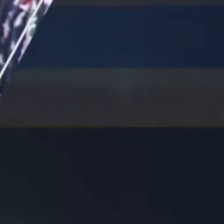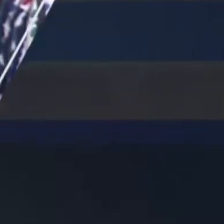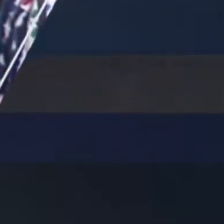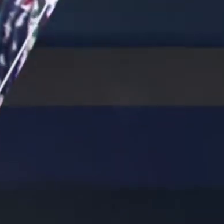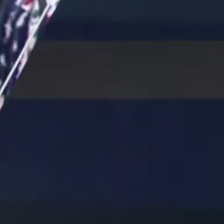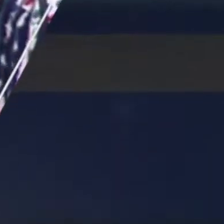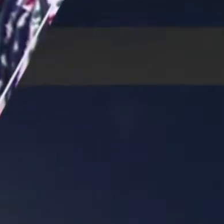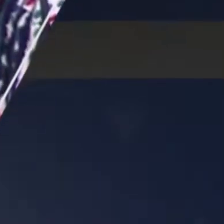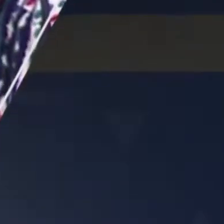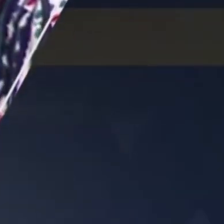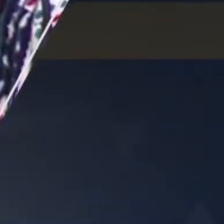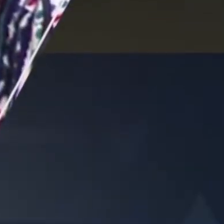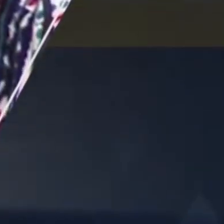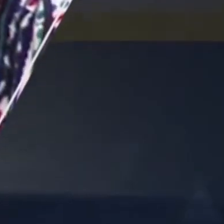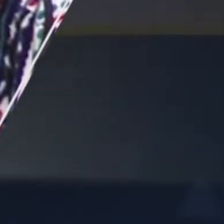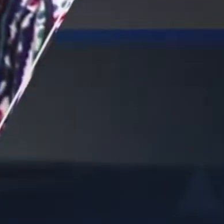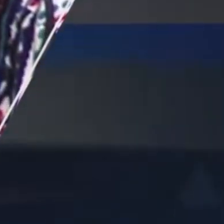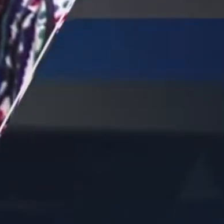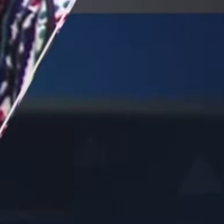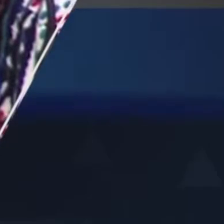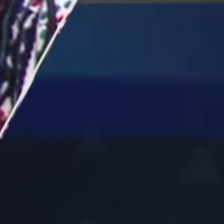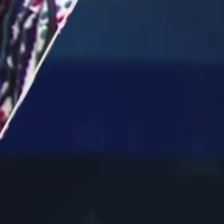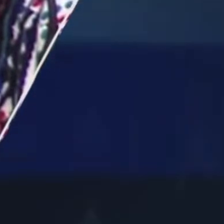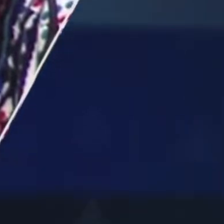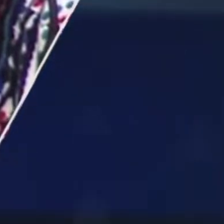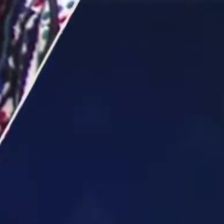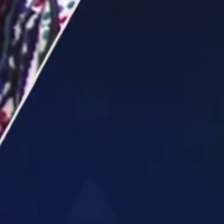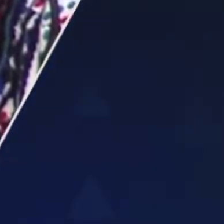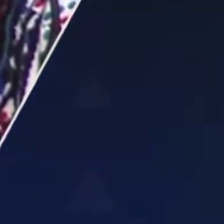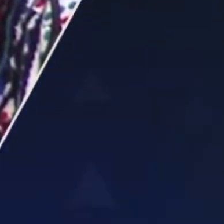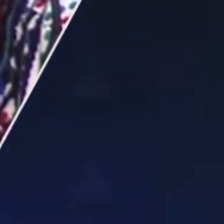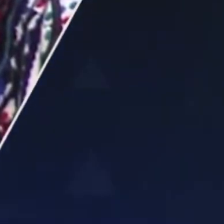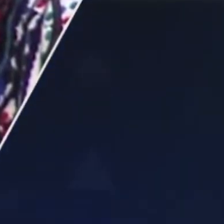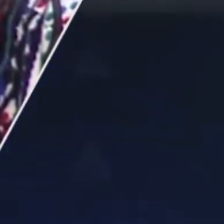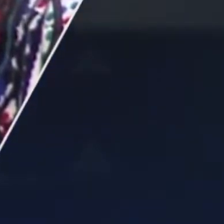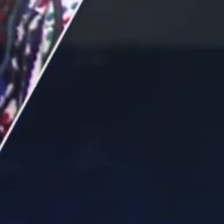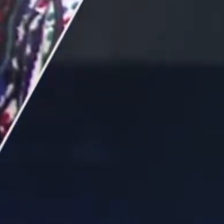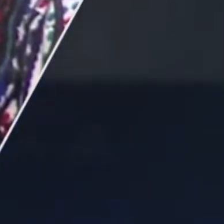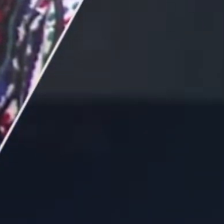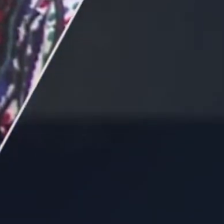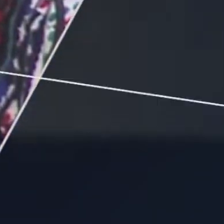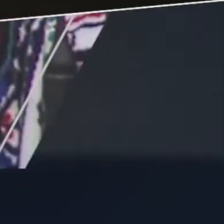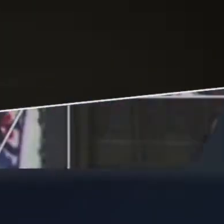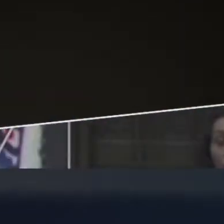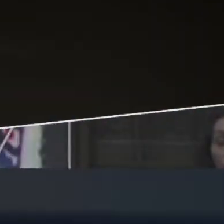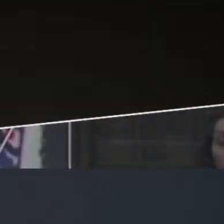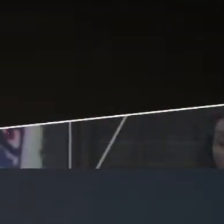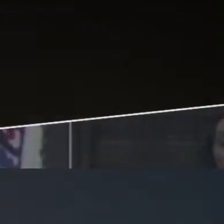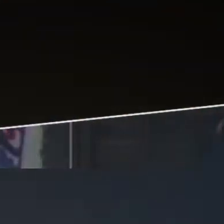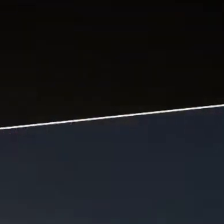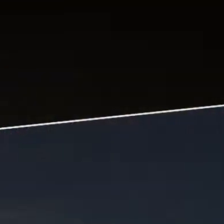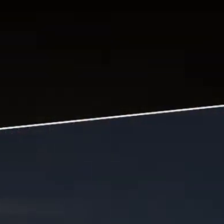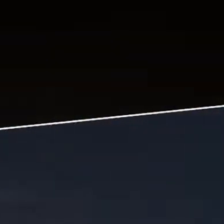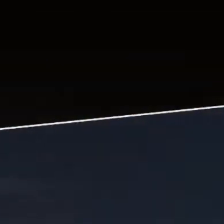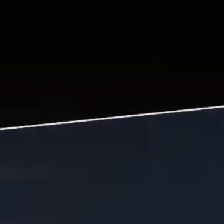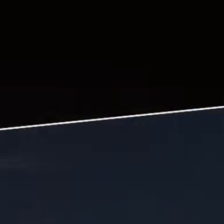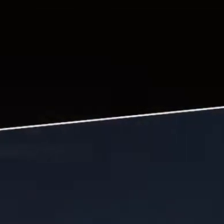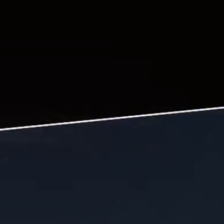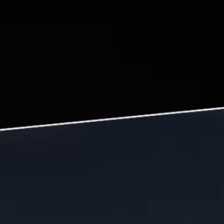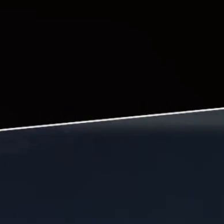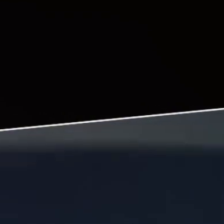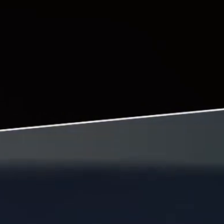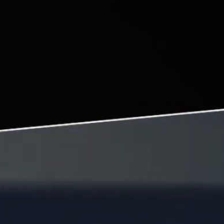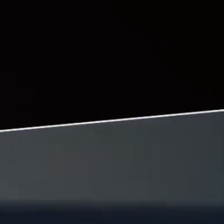2014. Directora del programa Mujer, Justicia y Género de ILANUD, cofundadora y directora académica